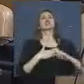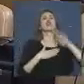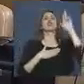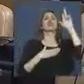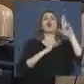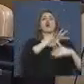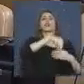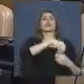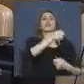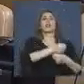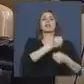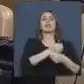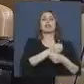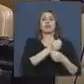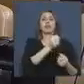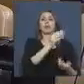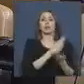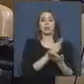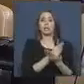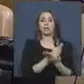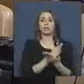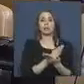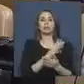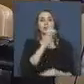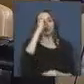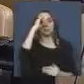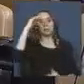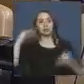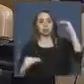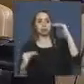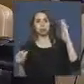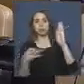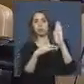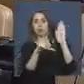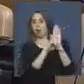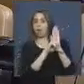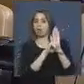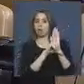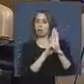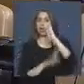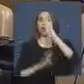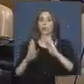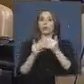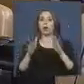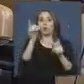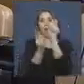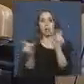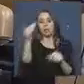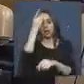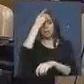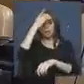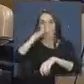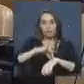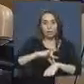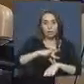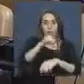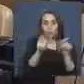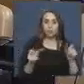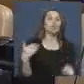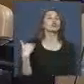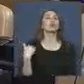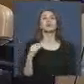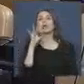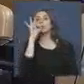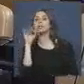interior de un establecimiento educacional, sepa que está por sobre la ley. Y que tiene que resguardar a cualquier paciente, independiente de su